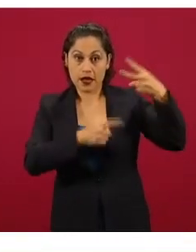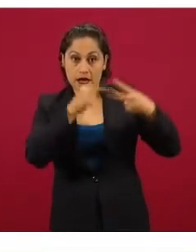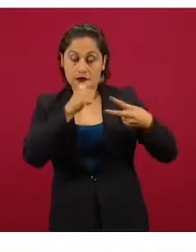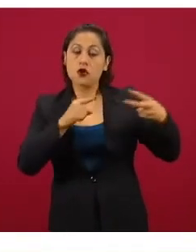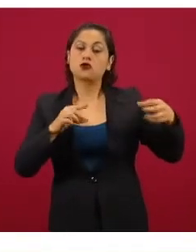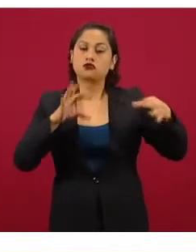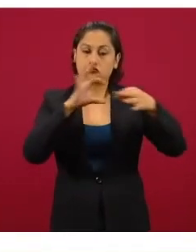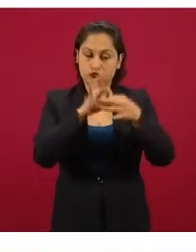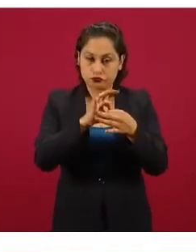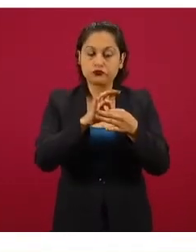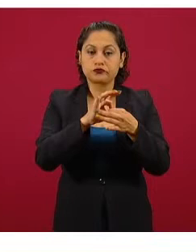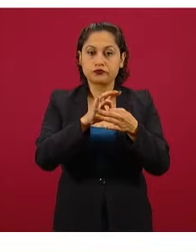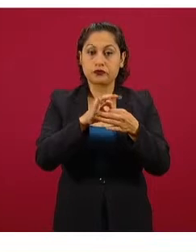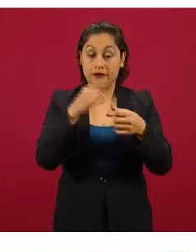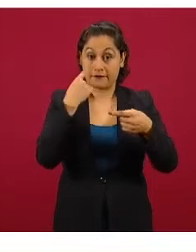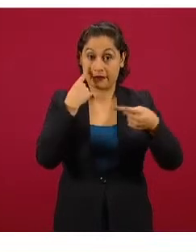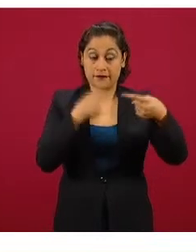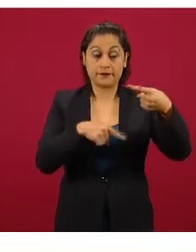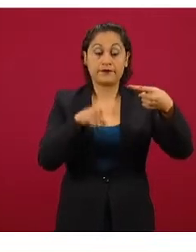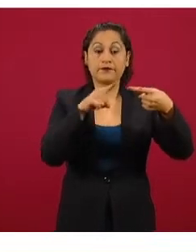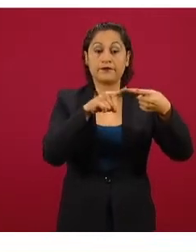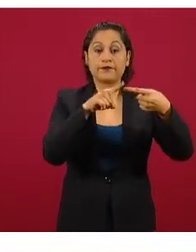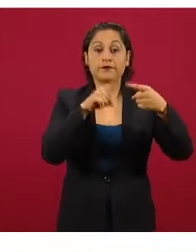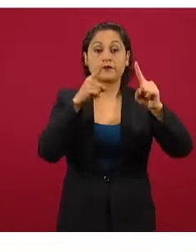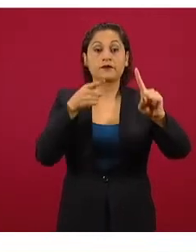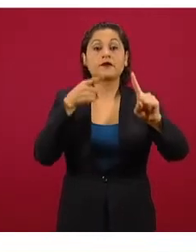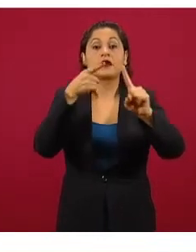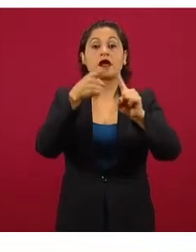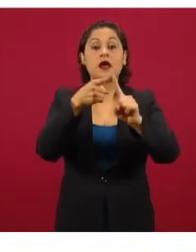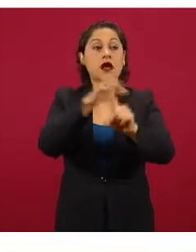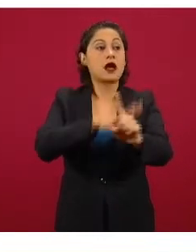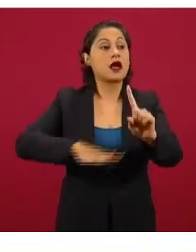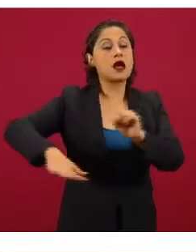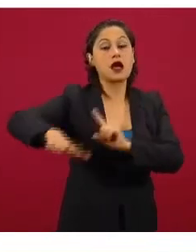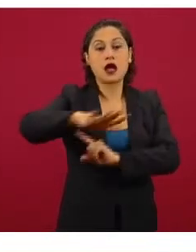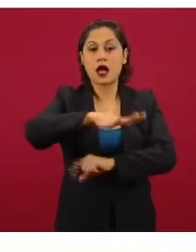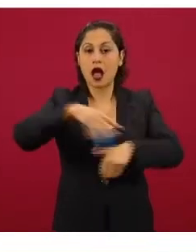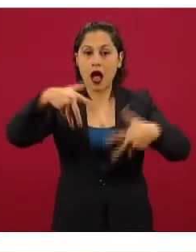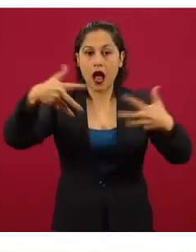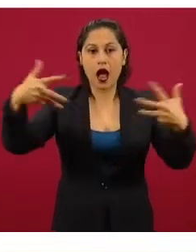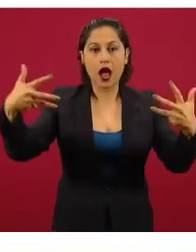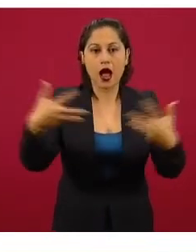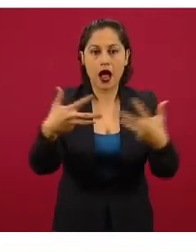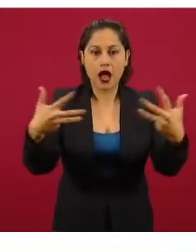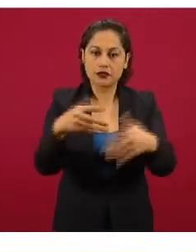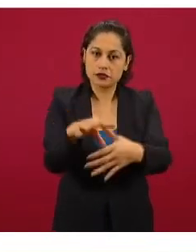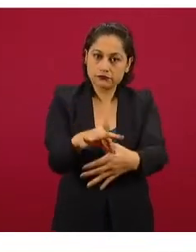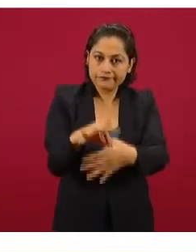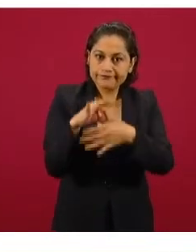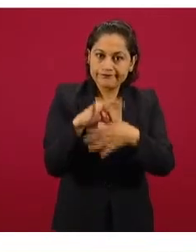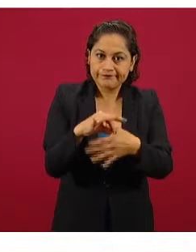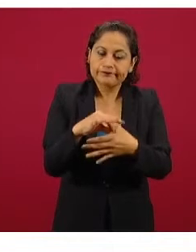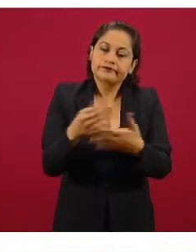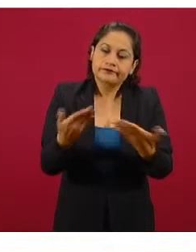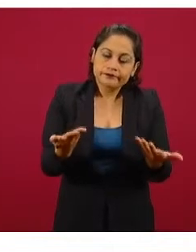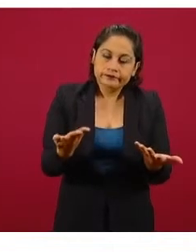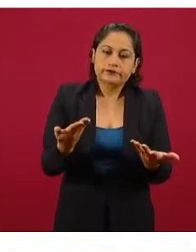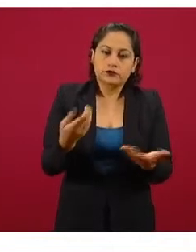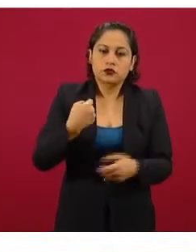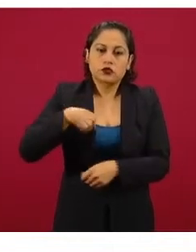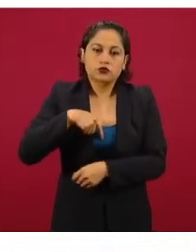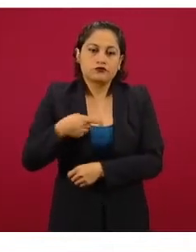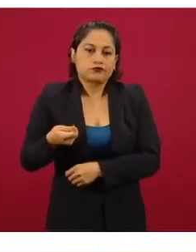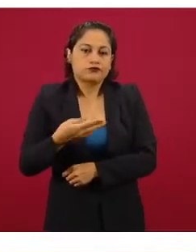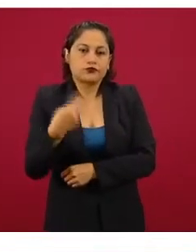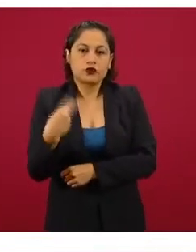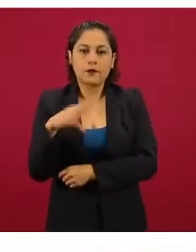2 enfoques. La primera es la acción comunitaria, la acción de campo, como le llamamos en la jerga técnica de